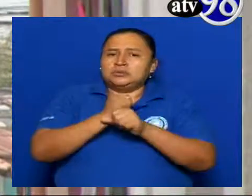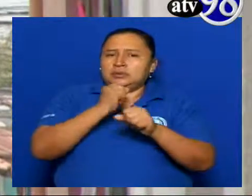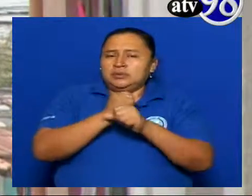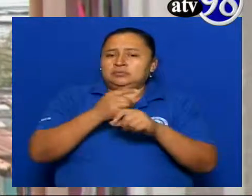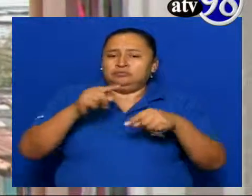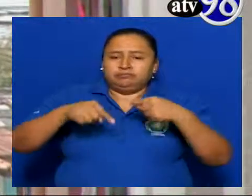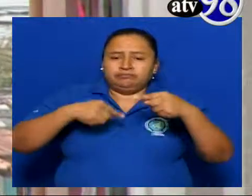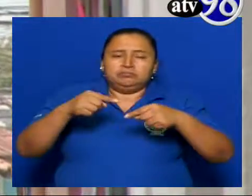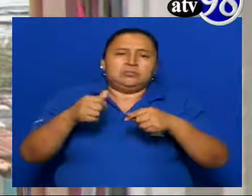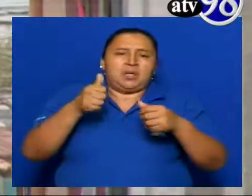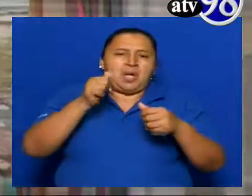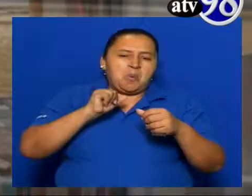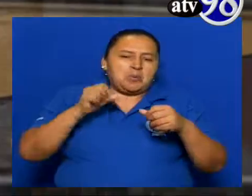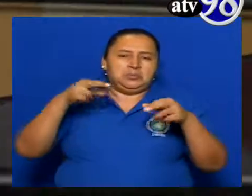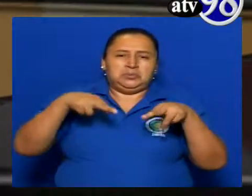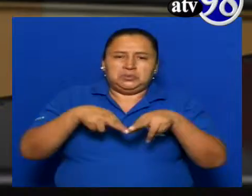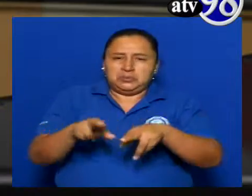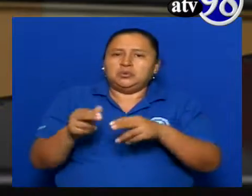nuestro país.